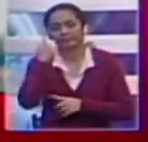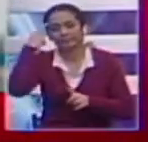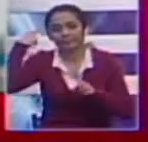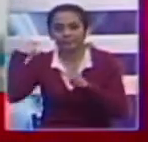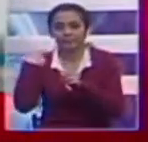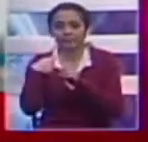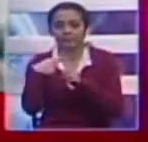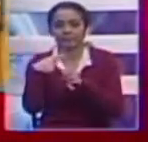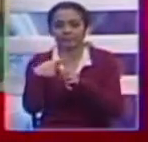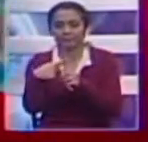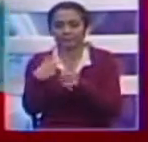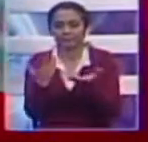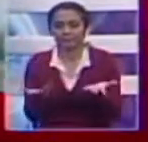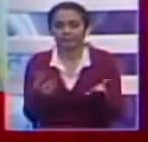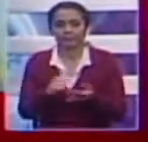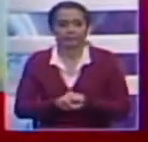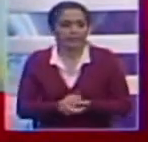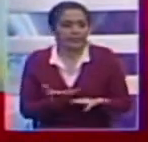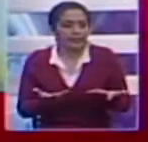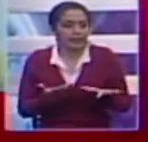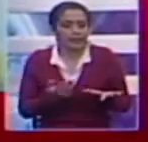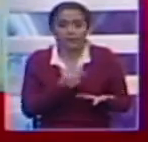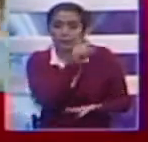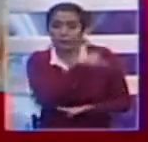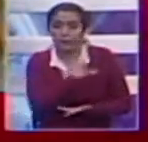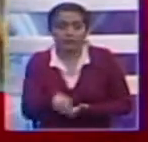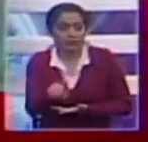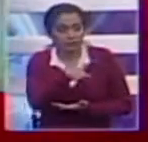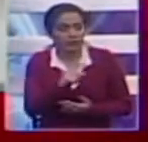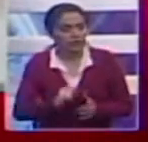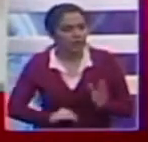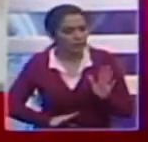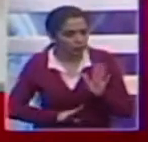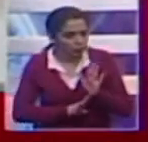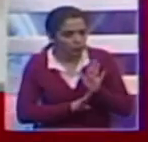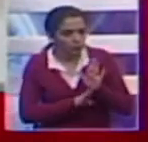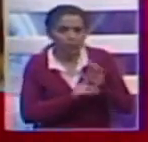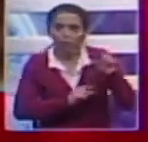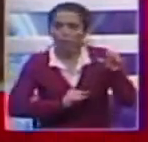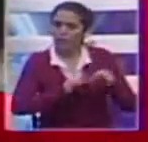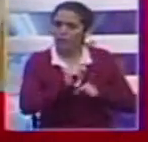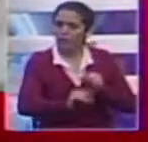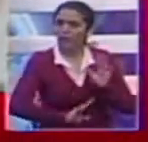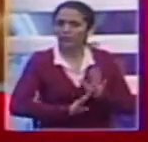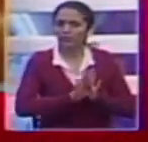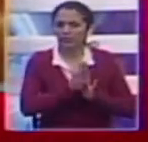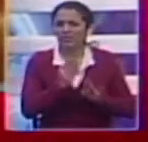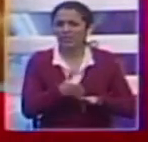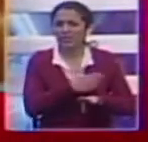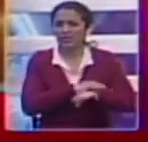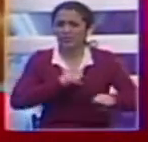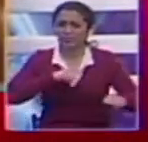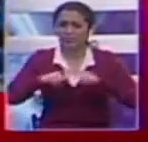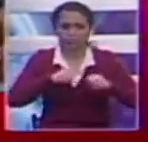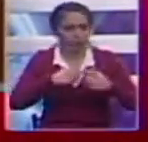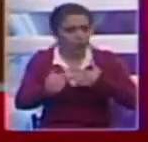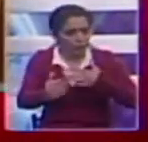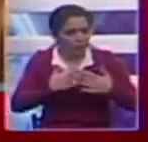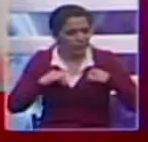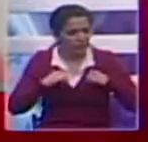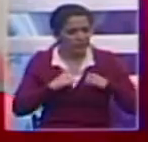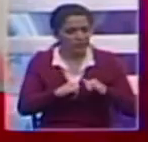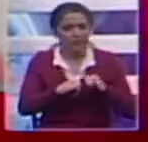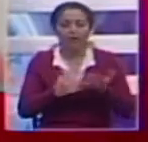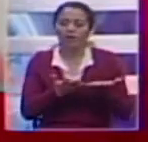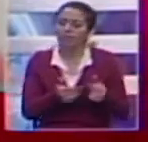bendecidos, porque realmente ver esta gente que está aquí saliendo adelante, exactamente, a pesar de lo poco, a pesar de la adversidad, así es. Tocamos